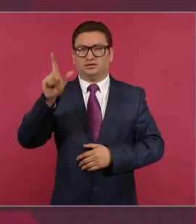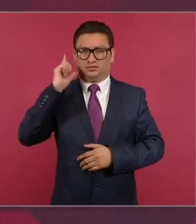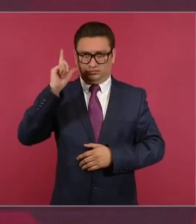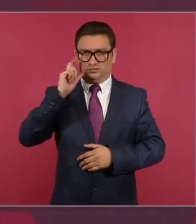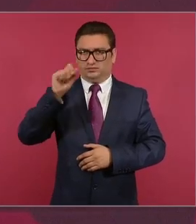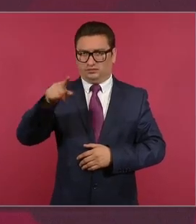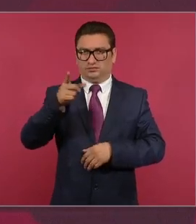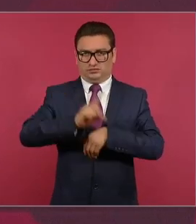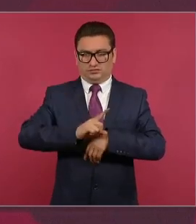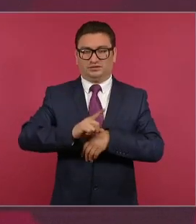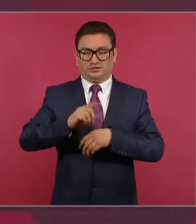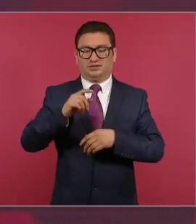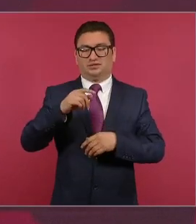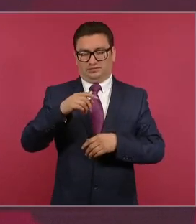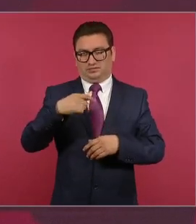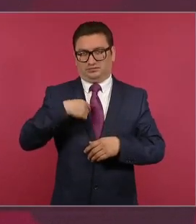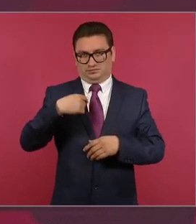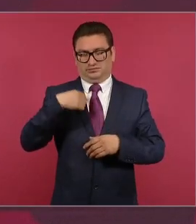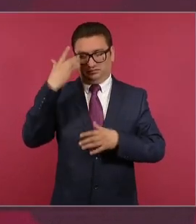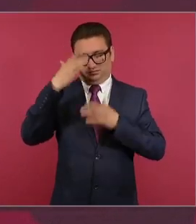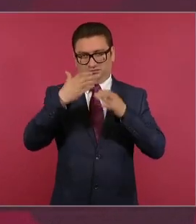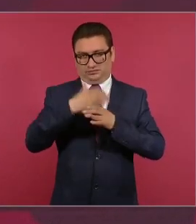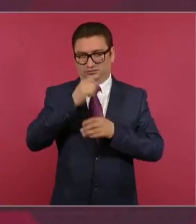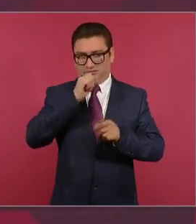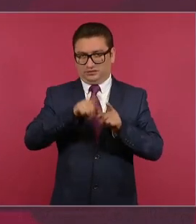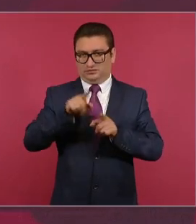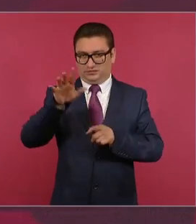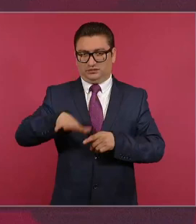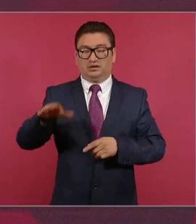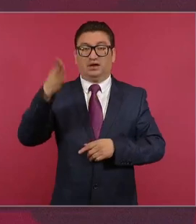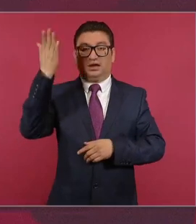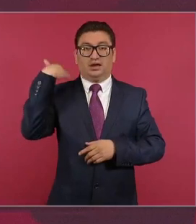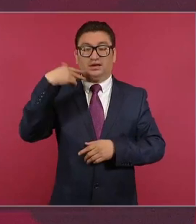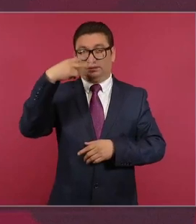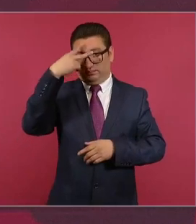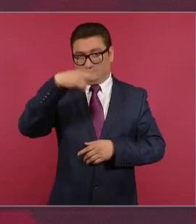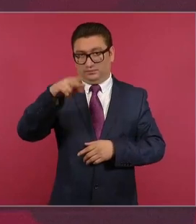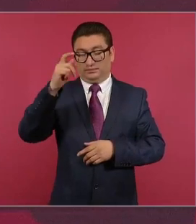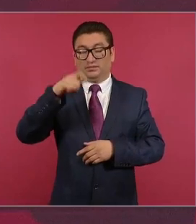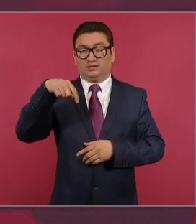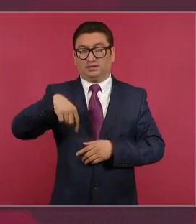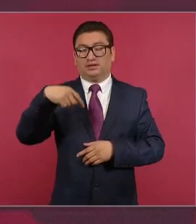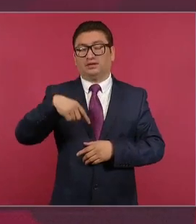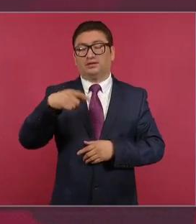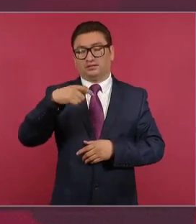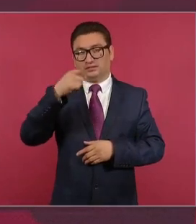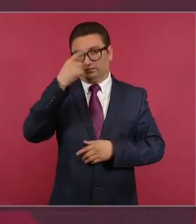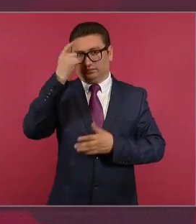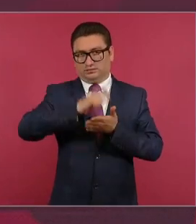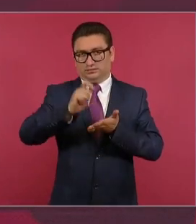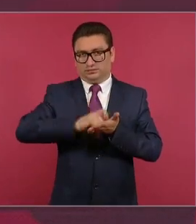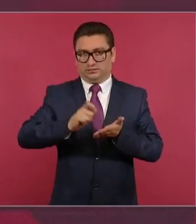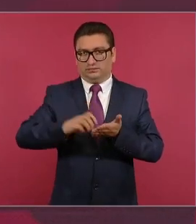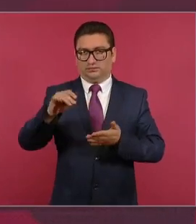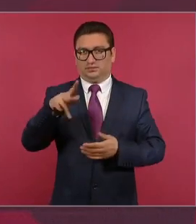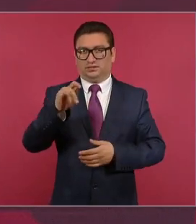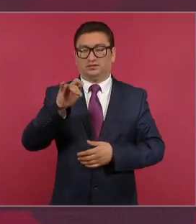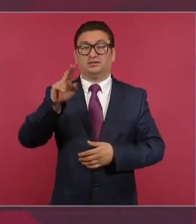porque estaba Martí en México, escribía. Fue cuando hizo